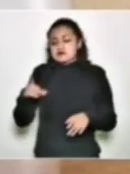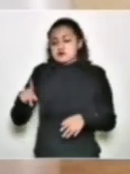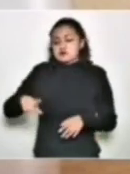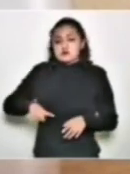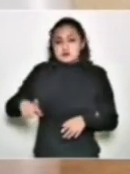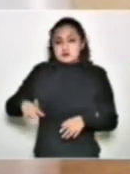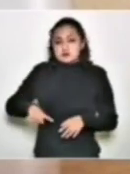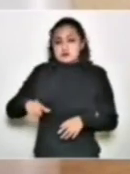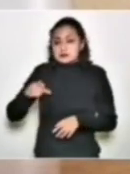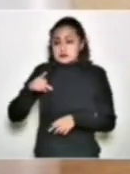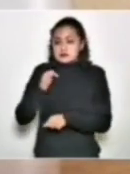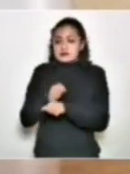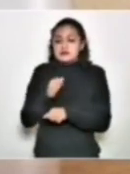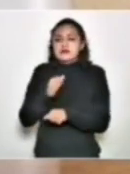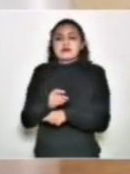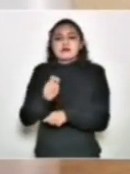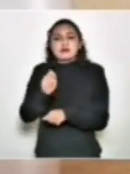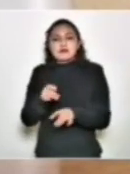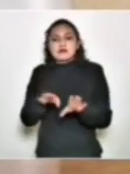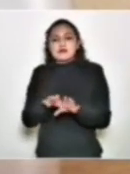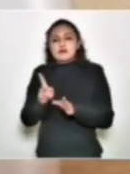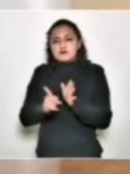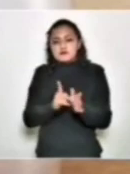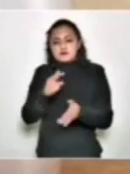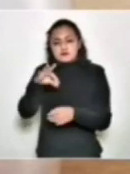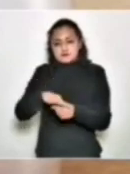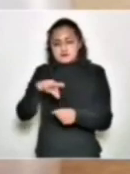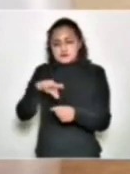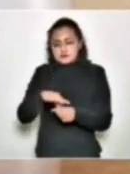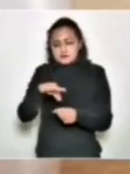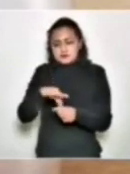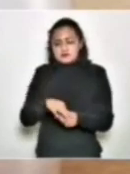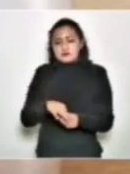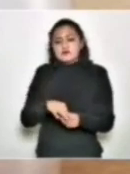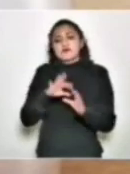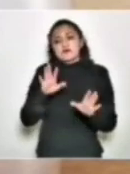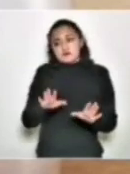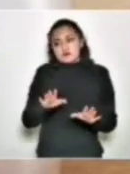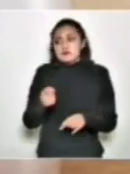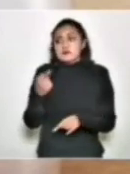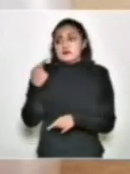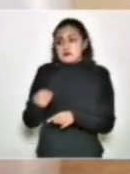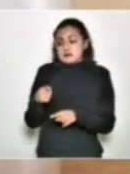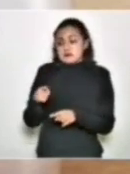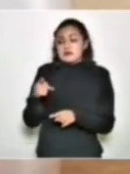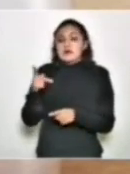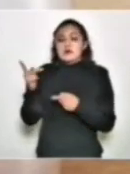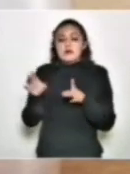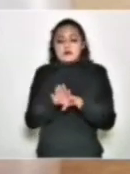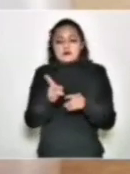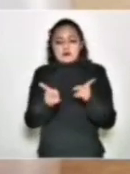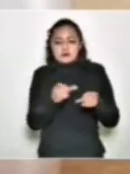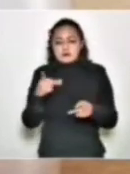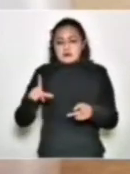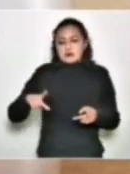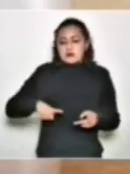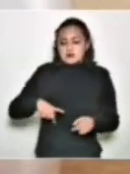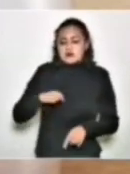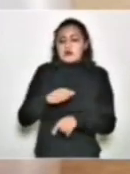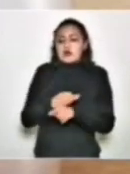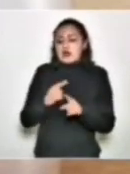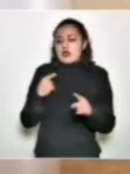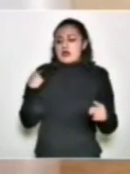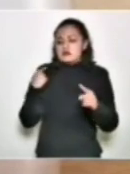gobierno. Pero como aquí se trata de una reelección, bueno, pues están haciendo cuestionamientos del gobierno